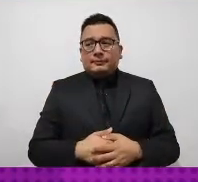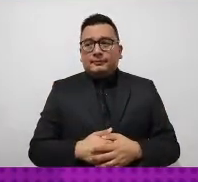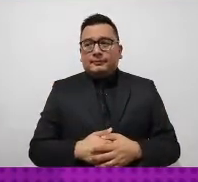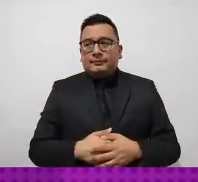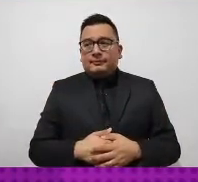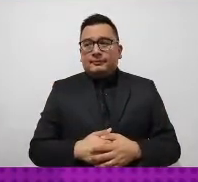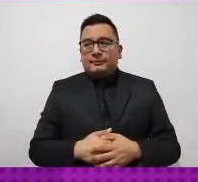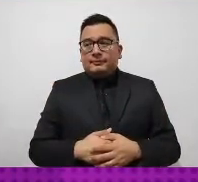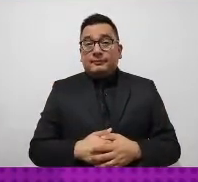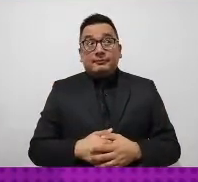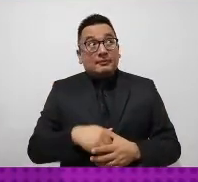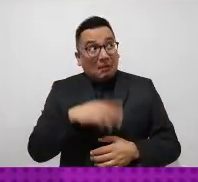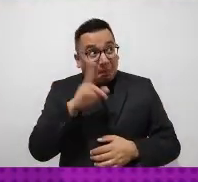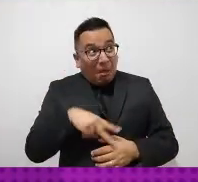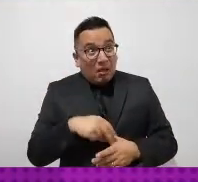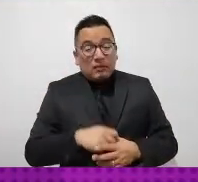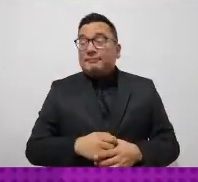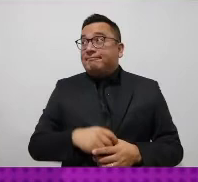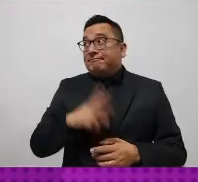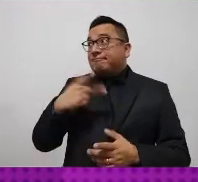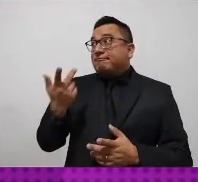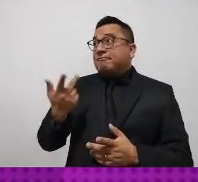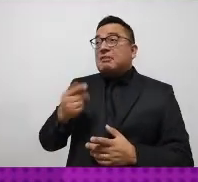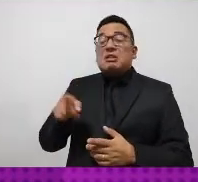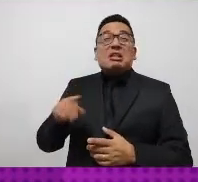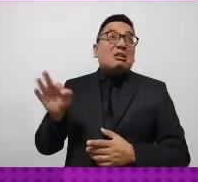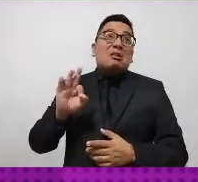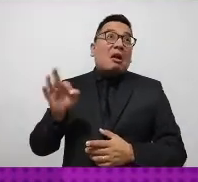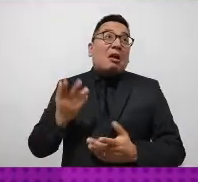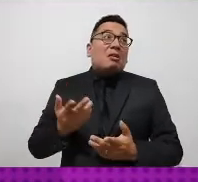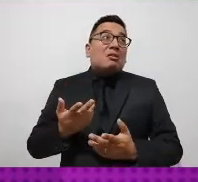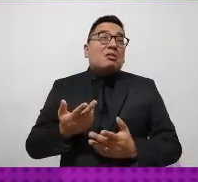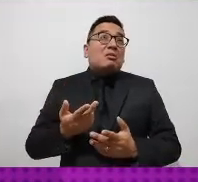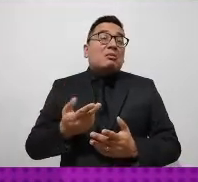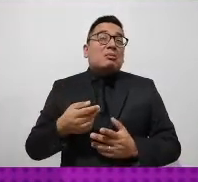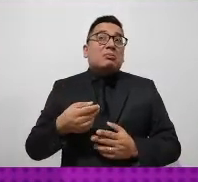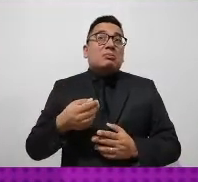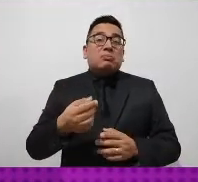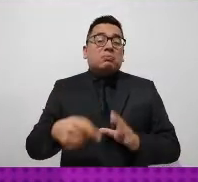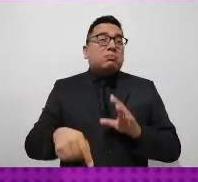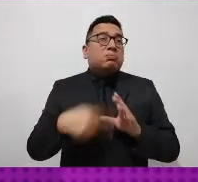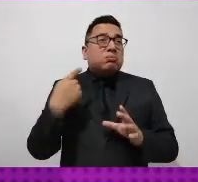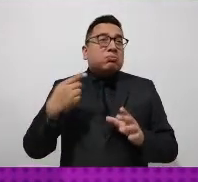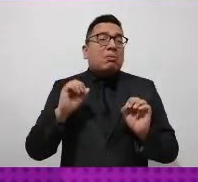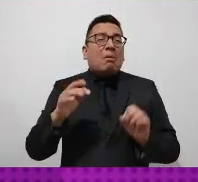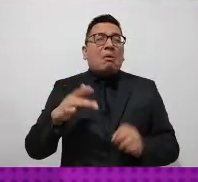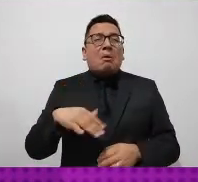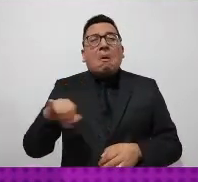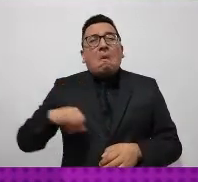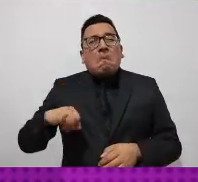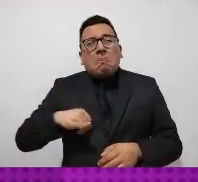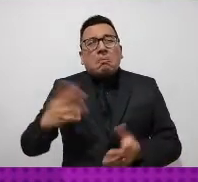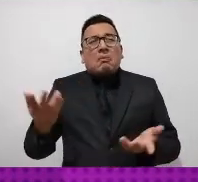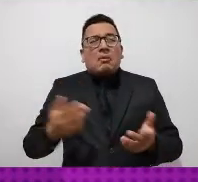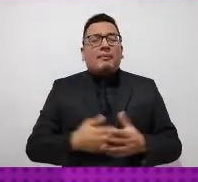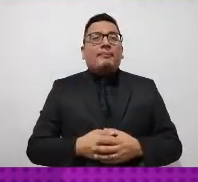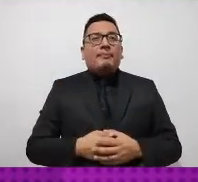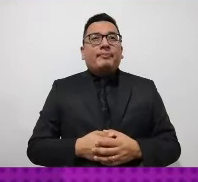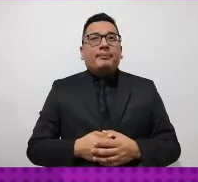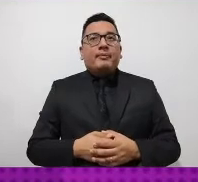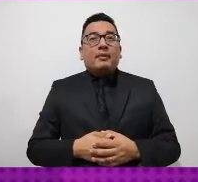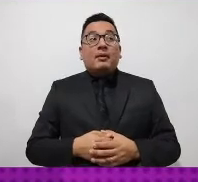checan. No. O no les llegó la información, o no la vieron, o no les llamó la atención.